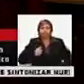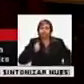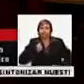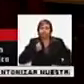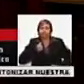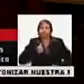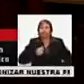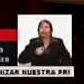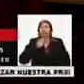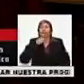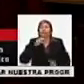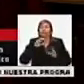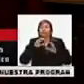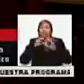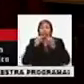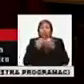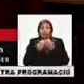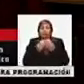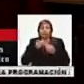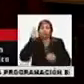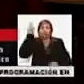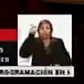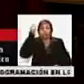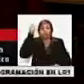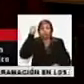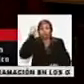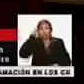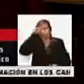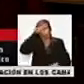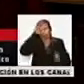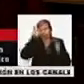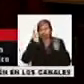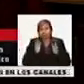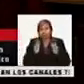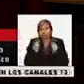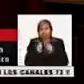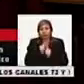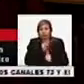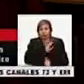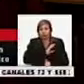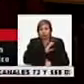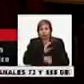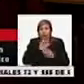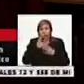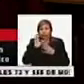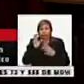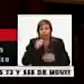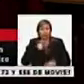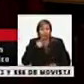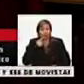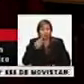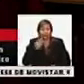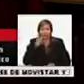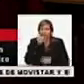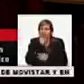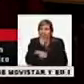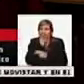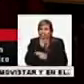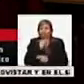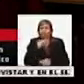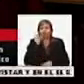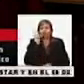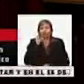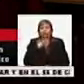militantes del Partido Aprista Peruano, pero por la conducta que nos enseñó el maestro,